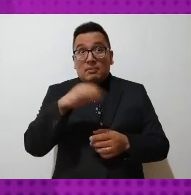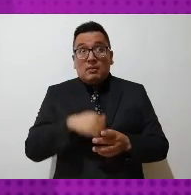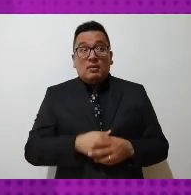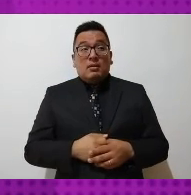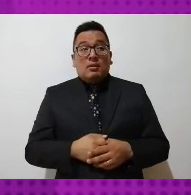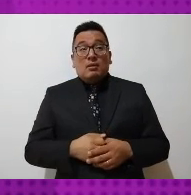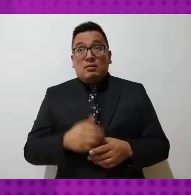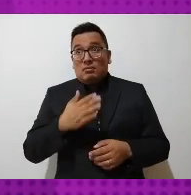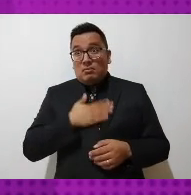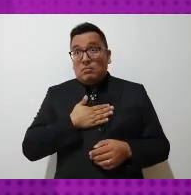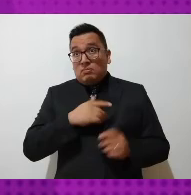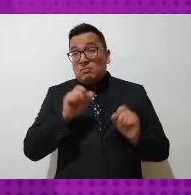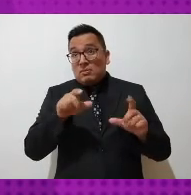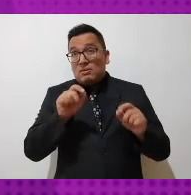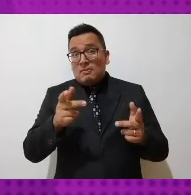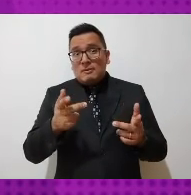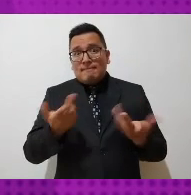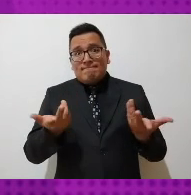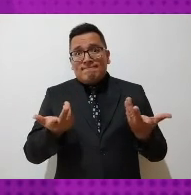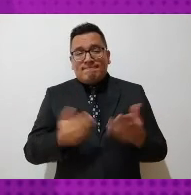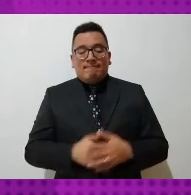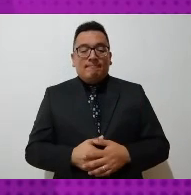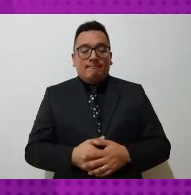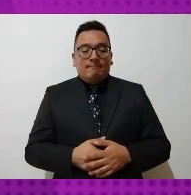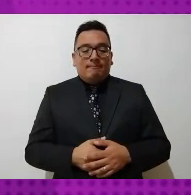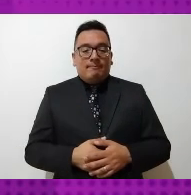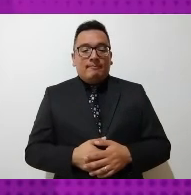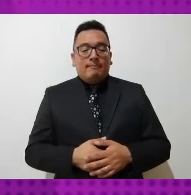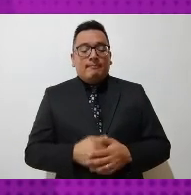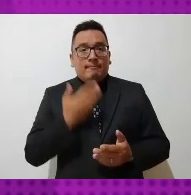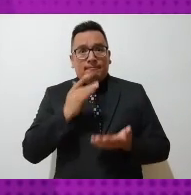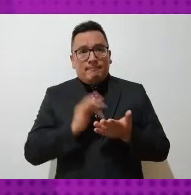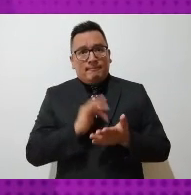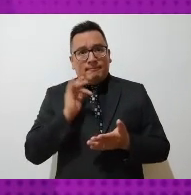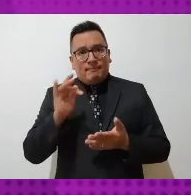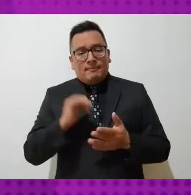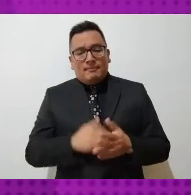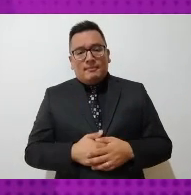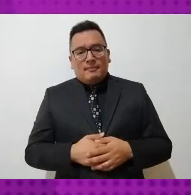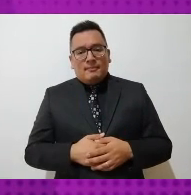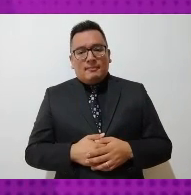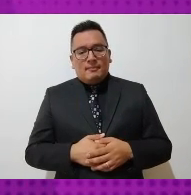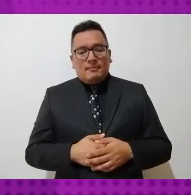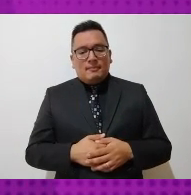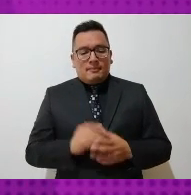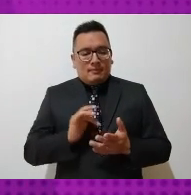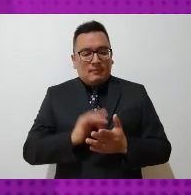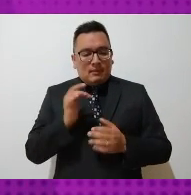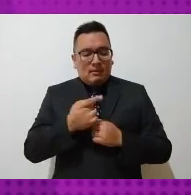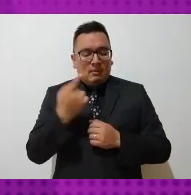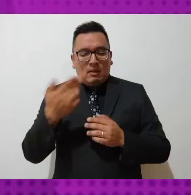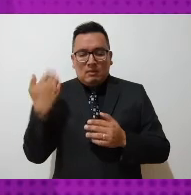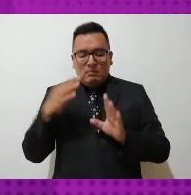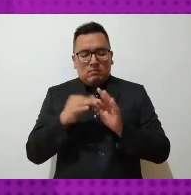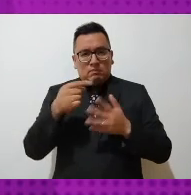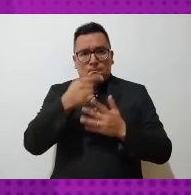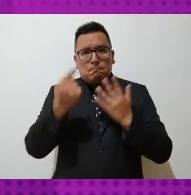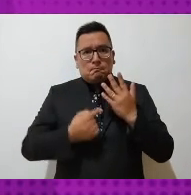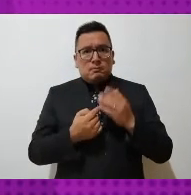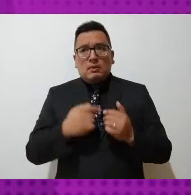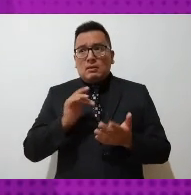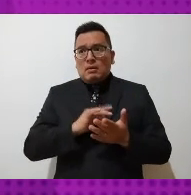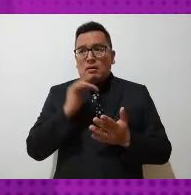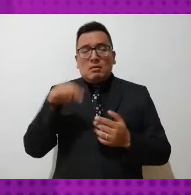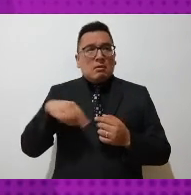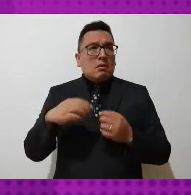estar en una situación de vulnerabilidad. Pues muchas gracias, gracias Arturo por todos tus comentarios, gracias por participar en